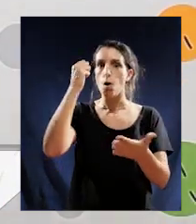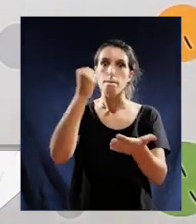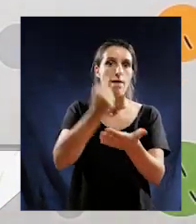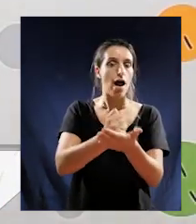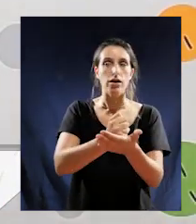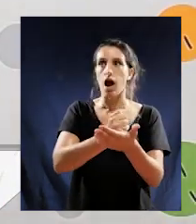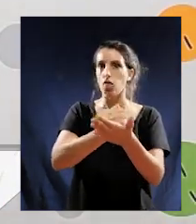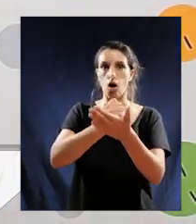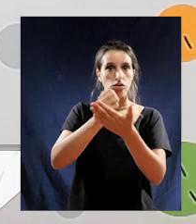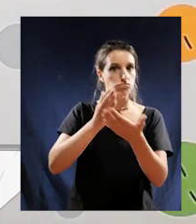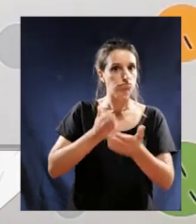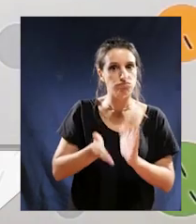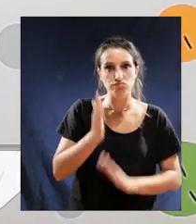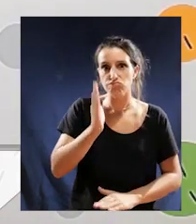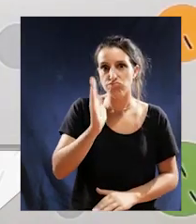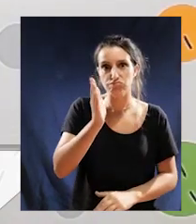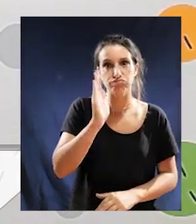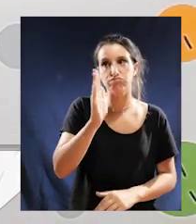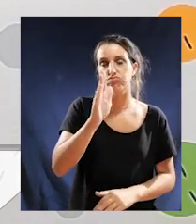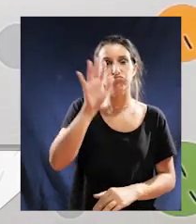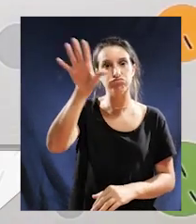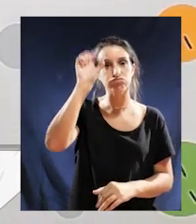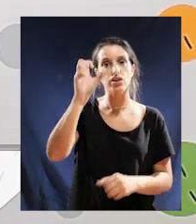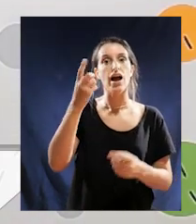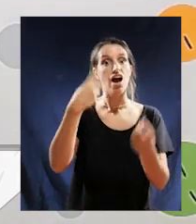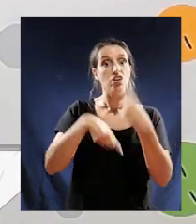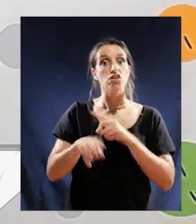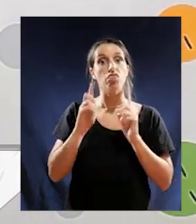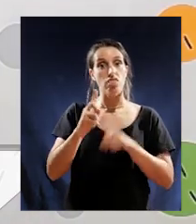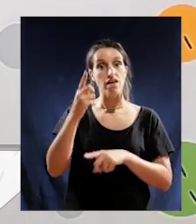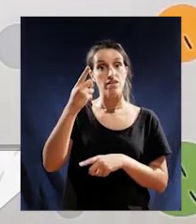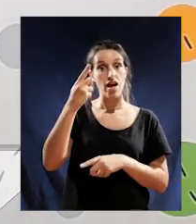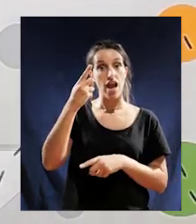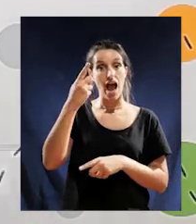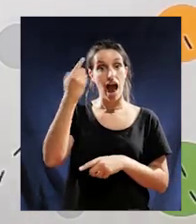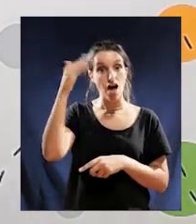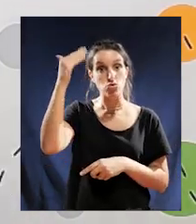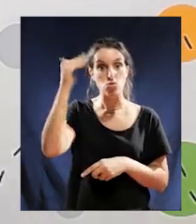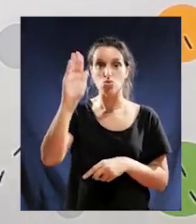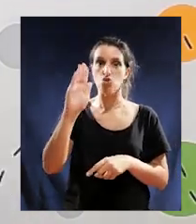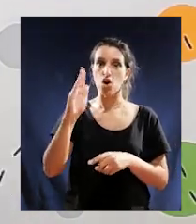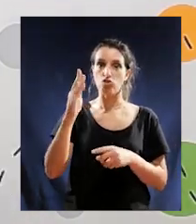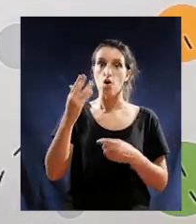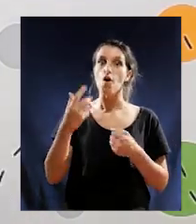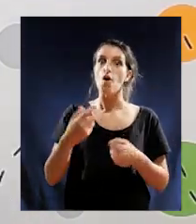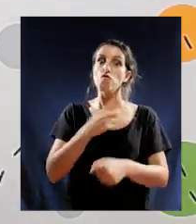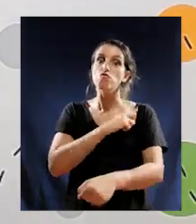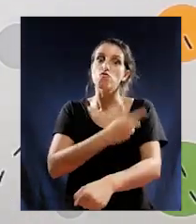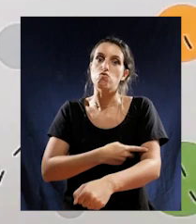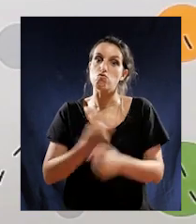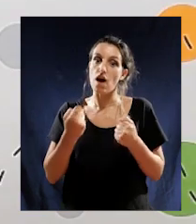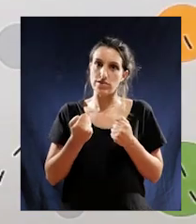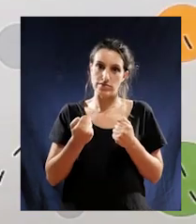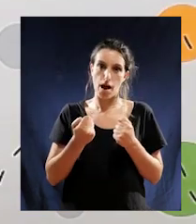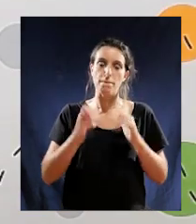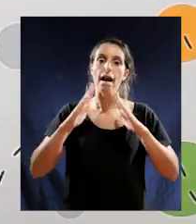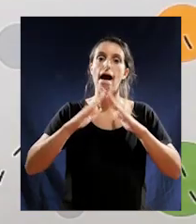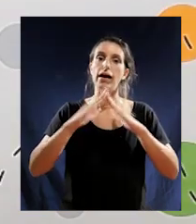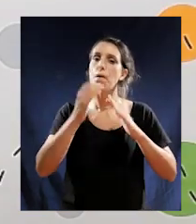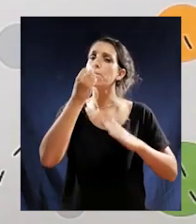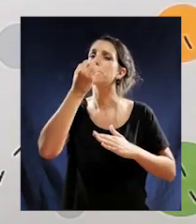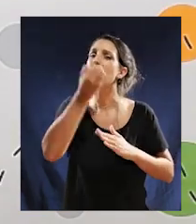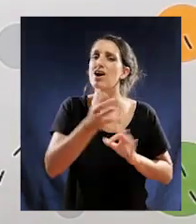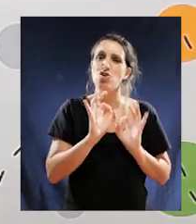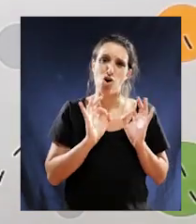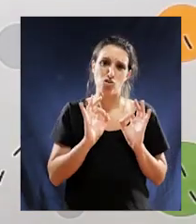memorable y los niños van a quedar marcados en la memoria por esta experiencia y entonces el esfuerzo de los grandes es en la medida que no